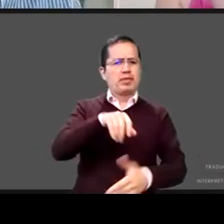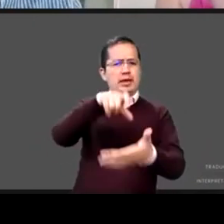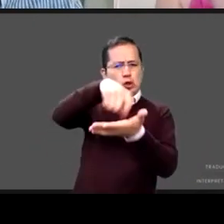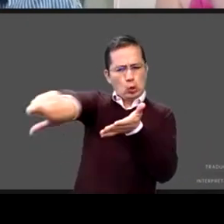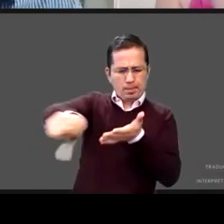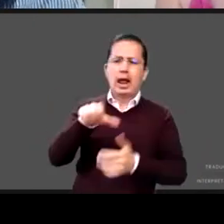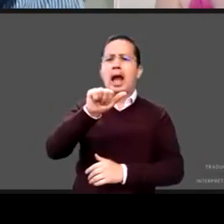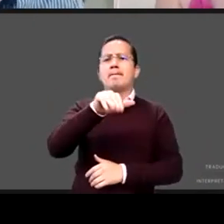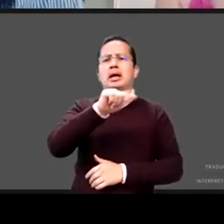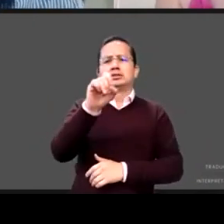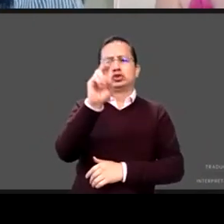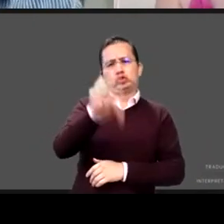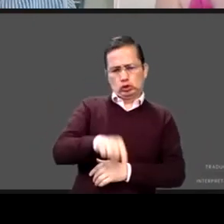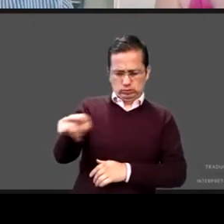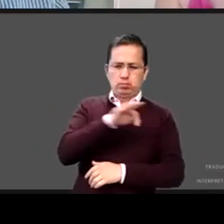maggie.mora@gmail.com,